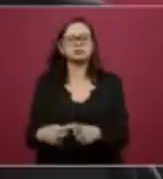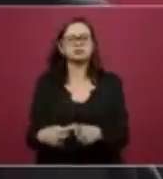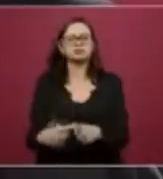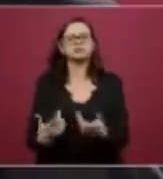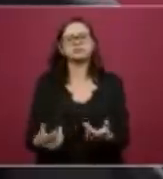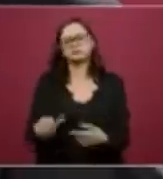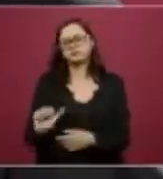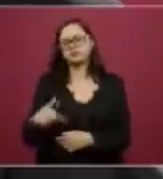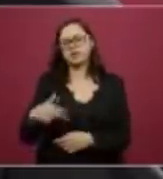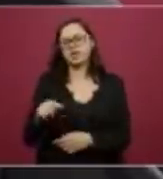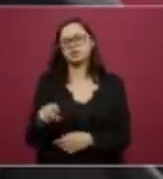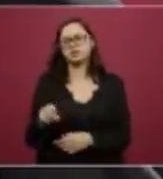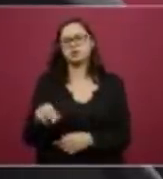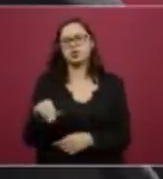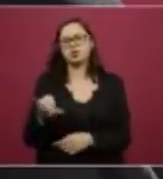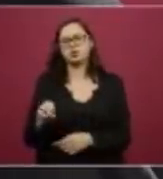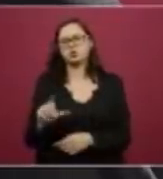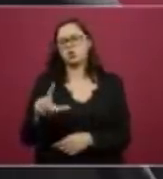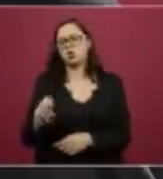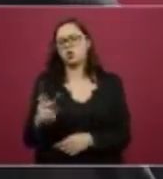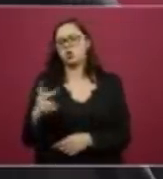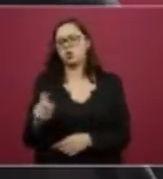Antonio López de Santana,